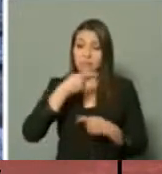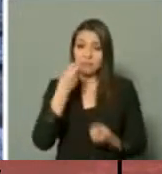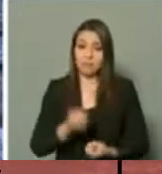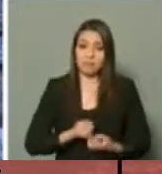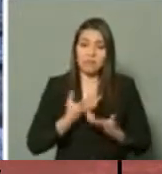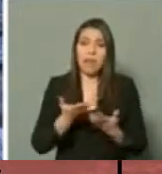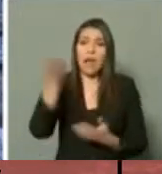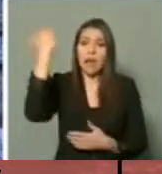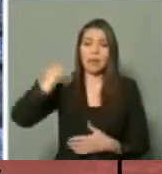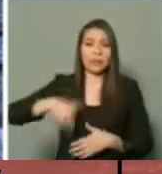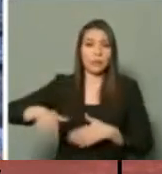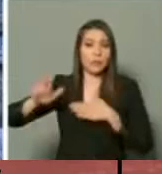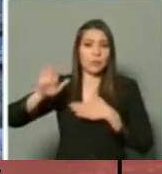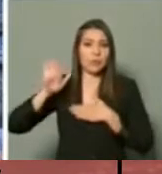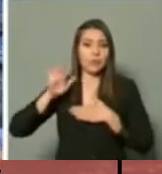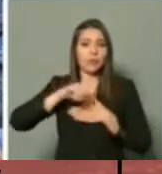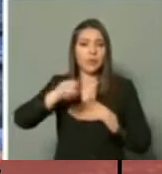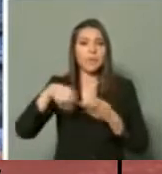Pablo Jalpa.